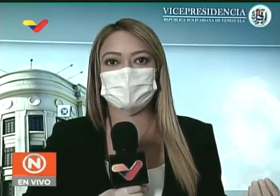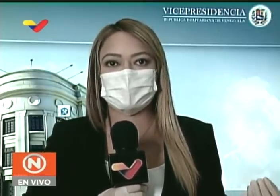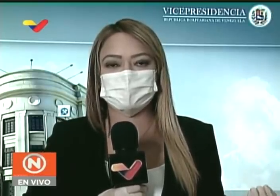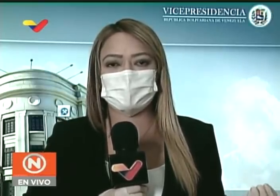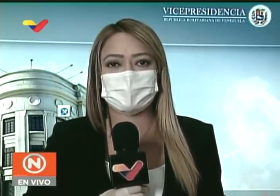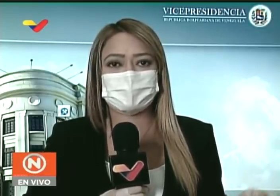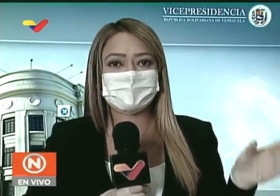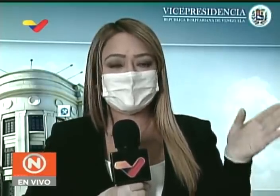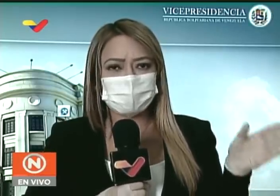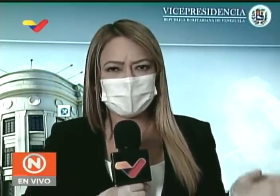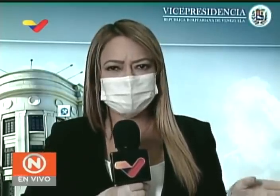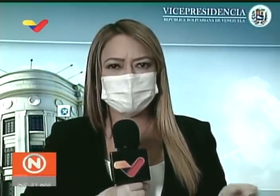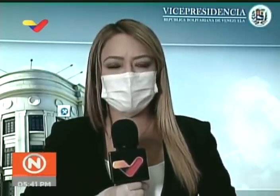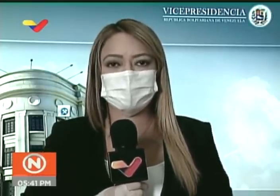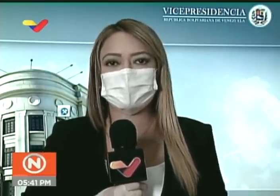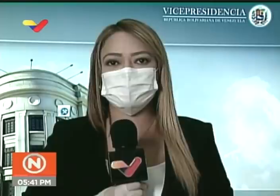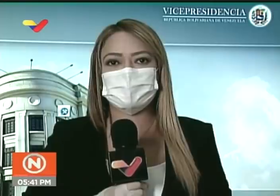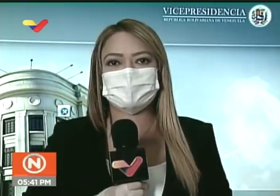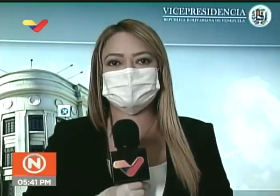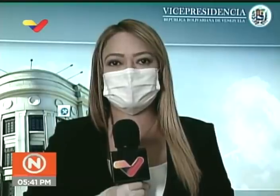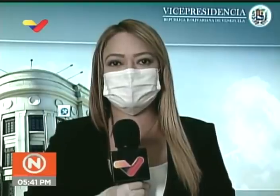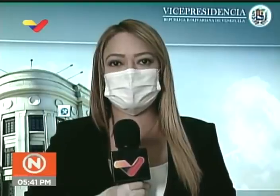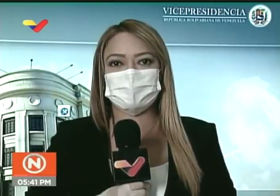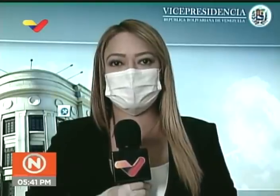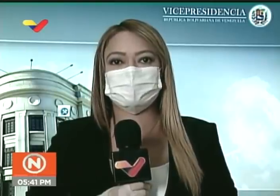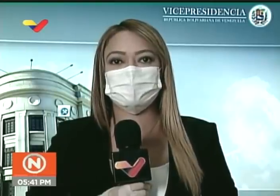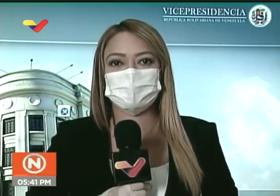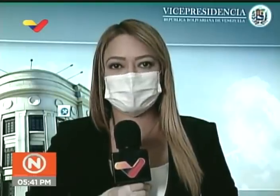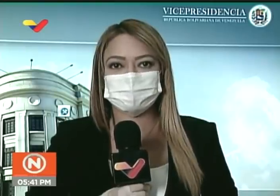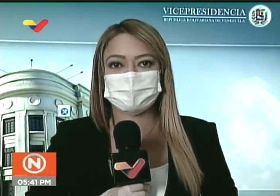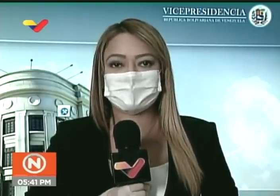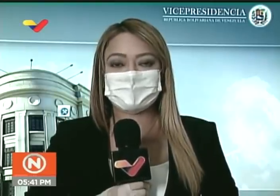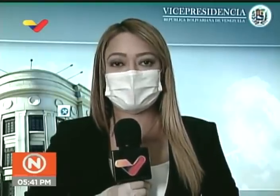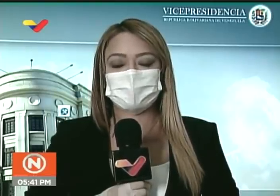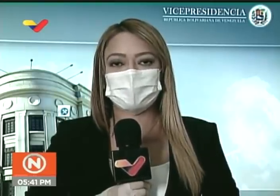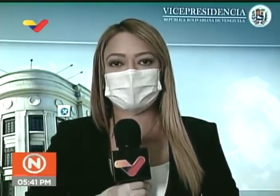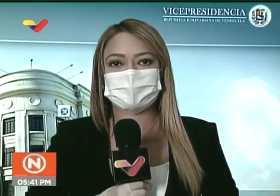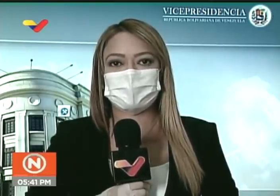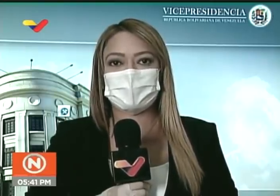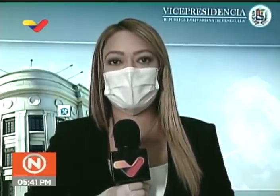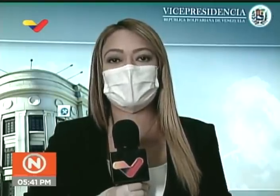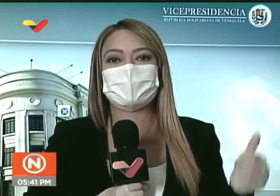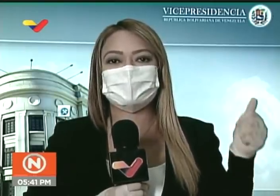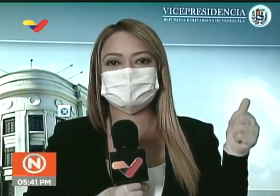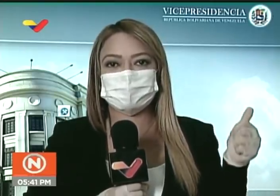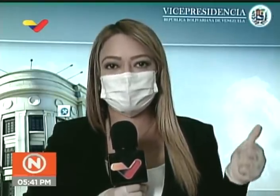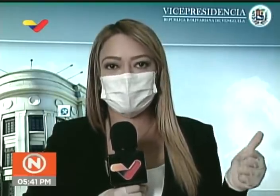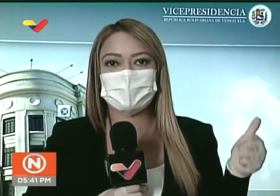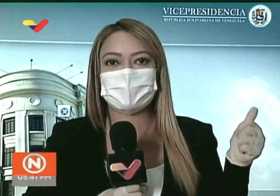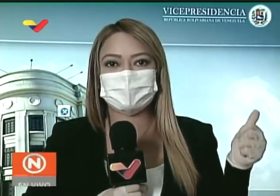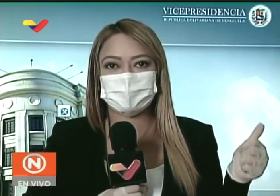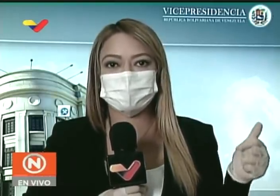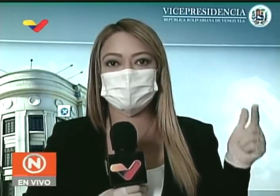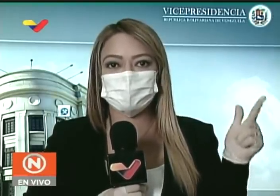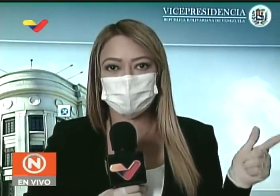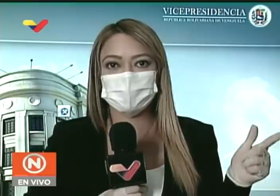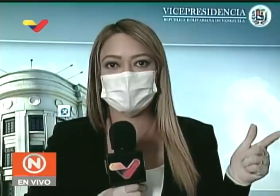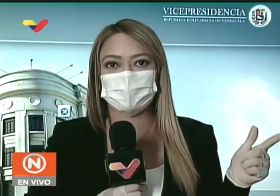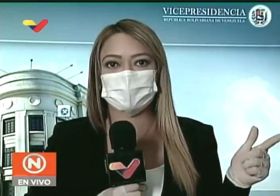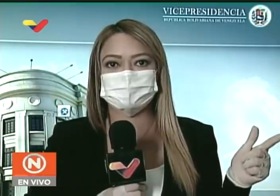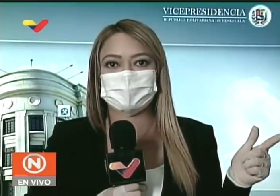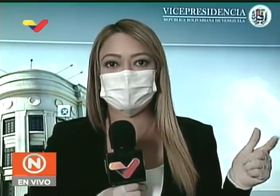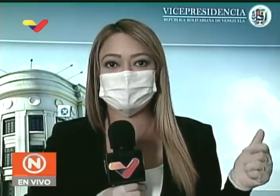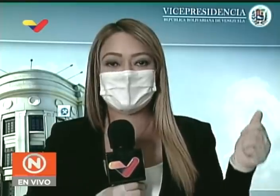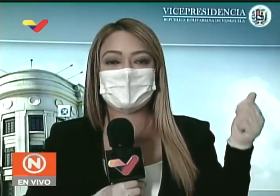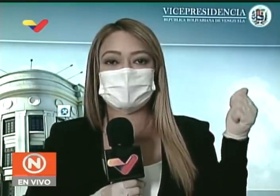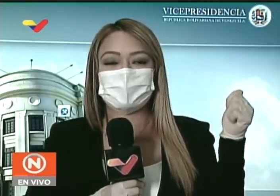la población venezolana. Es parte del contexto en el que se ha desarrollado esta importante reunión de trabajo en el sector alimentos, uno